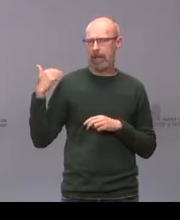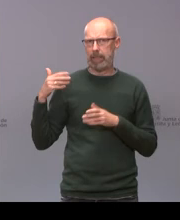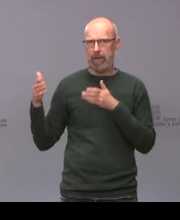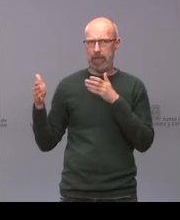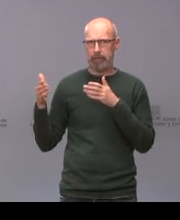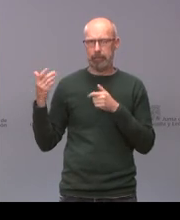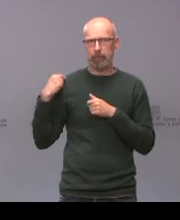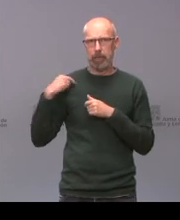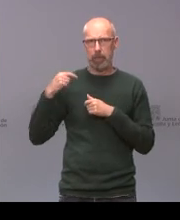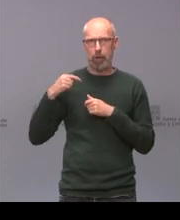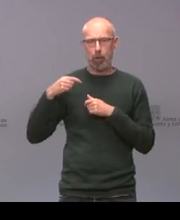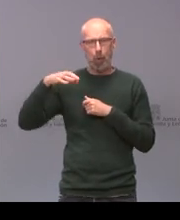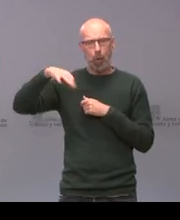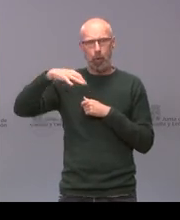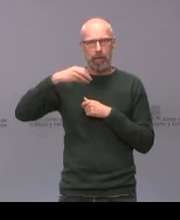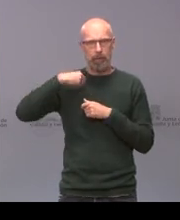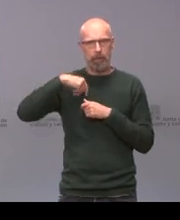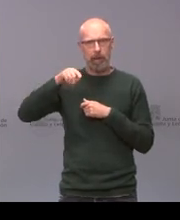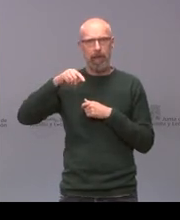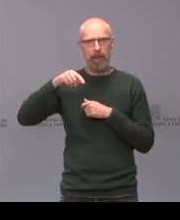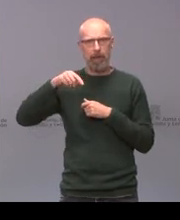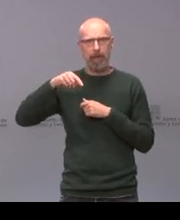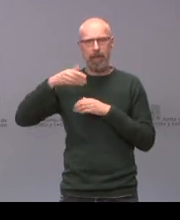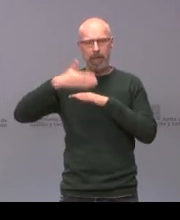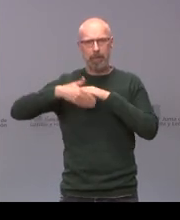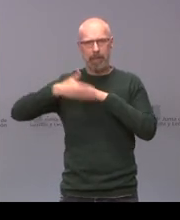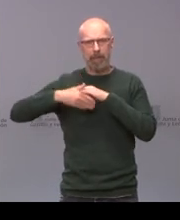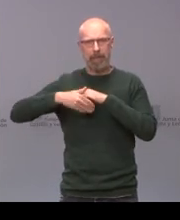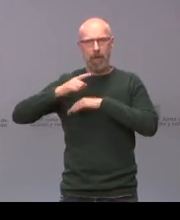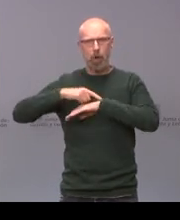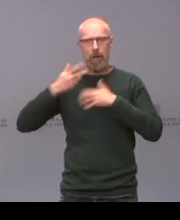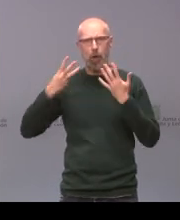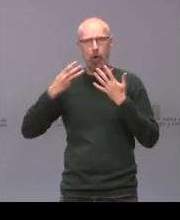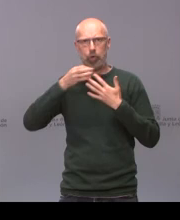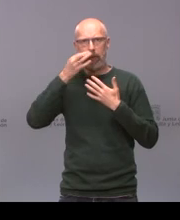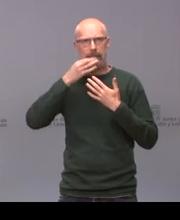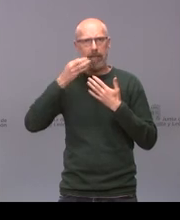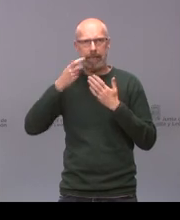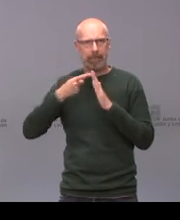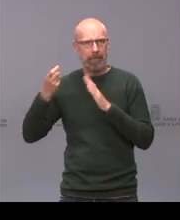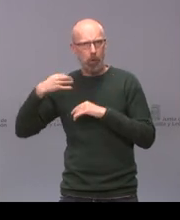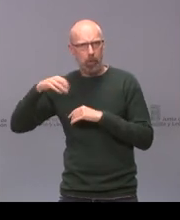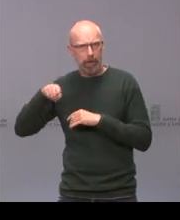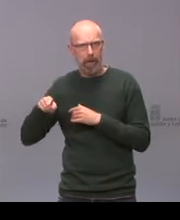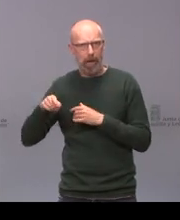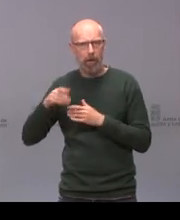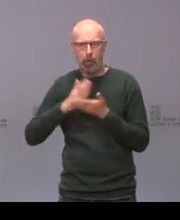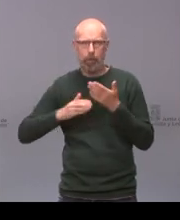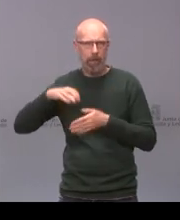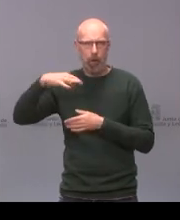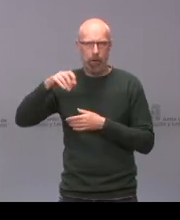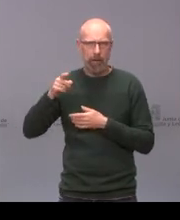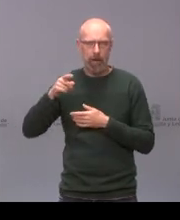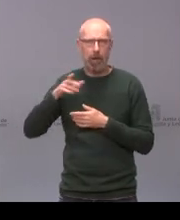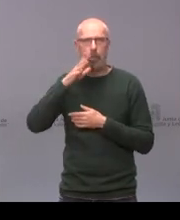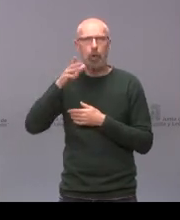rebajó la medida del toque de queda a las 8 de la tarde, la única de toda España, contraviniendo además el acuerdo